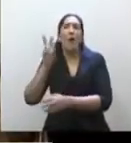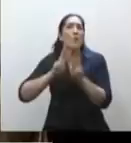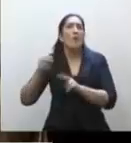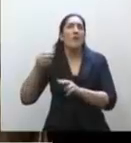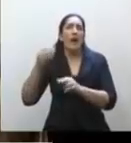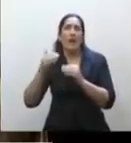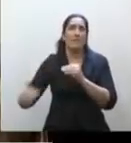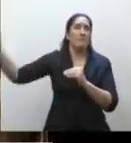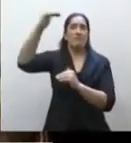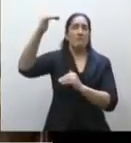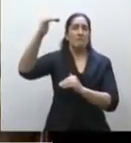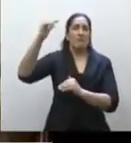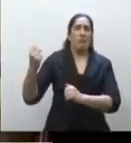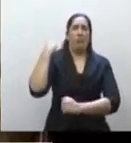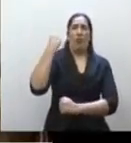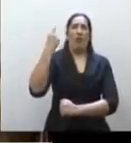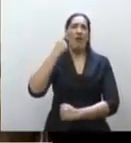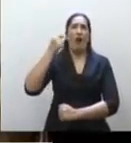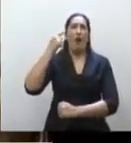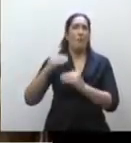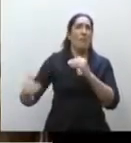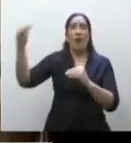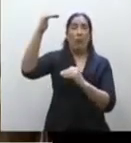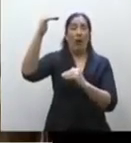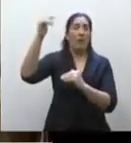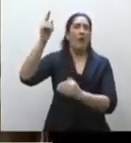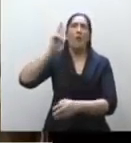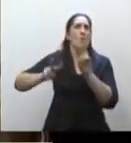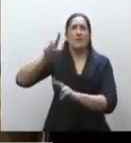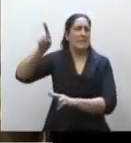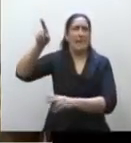ejemplo, porque las relaciones asimétricas,